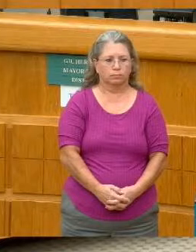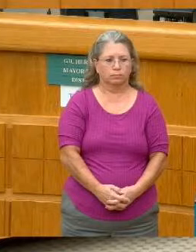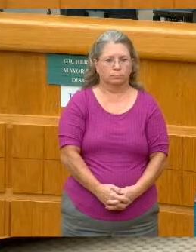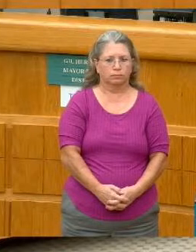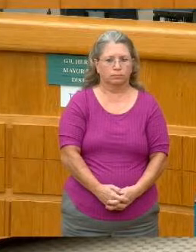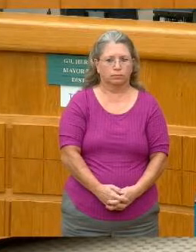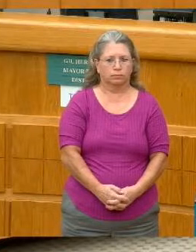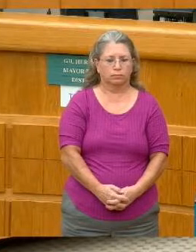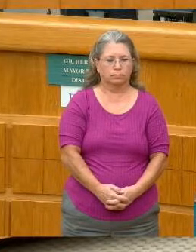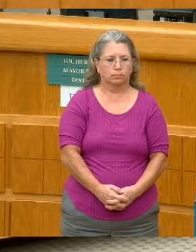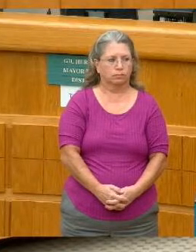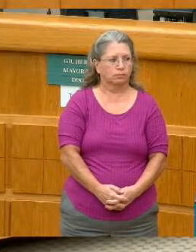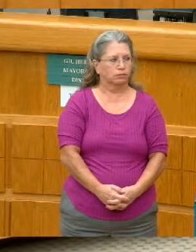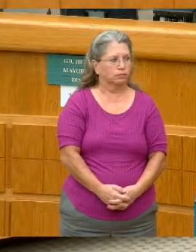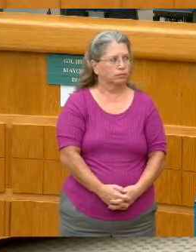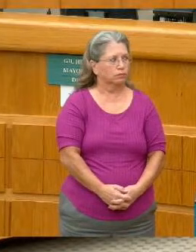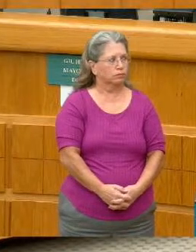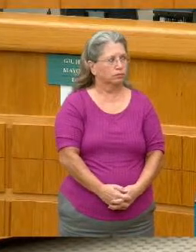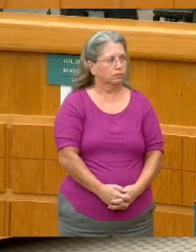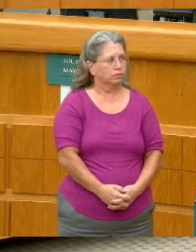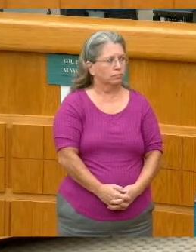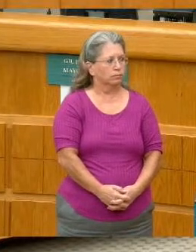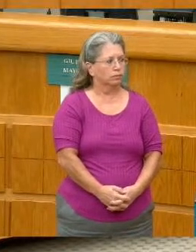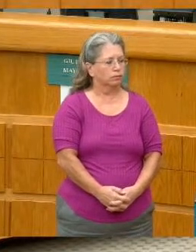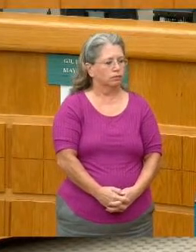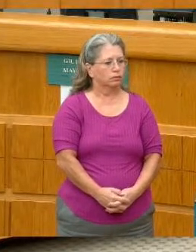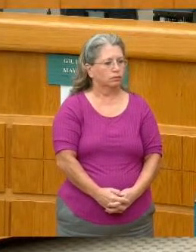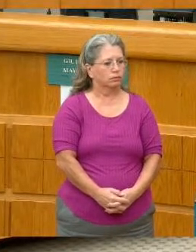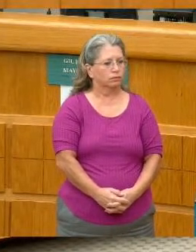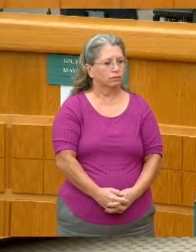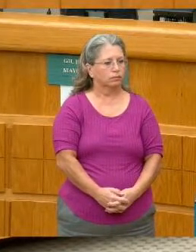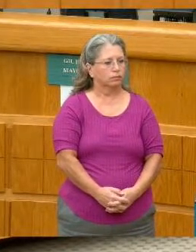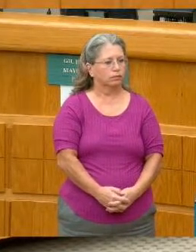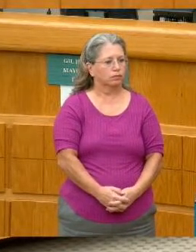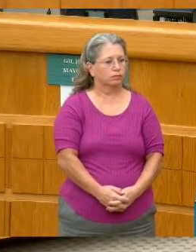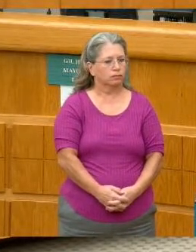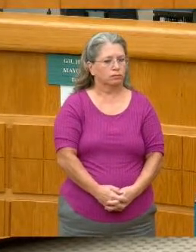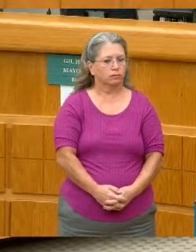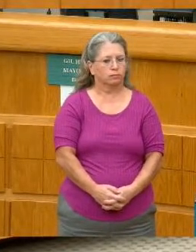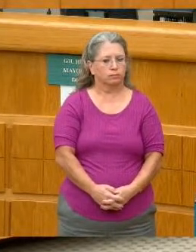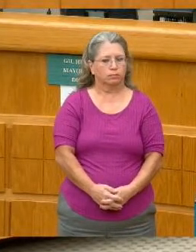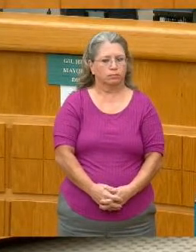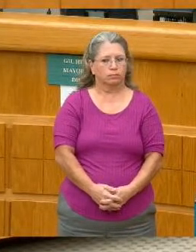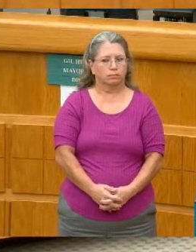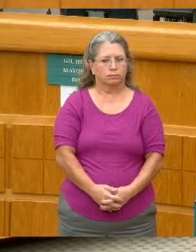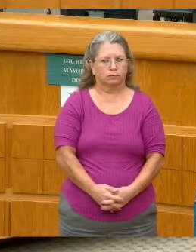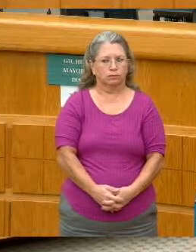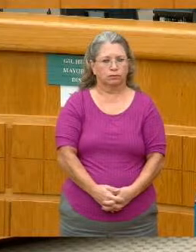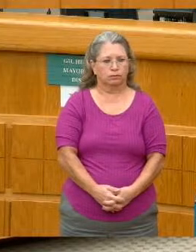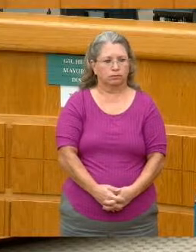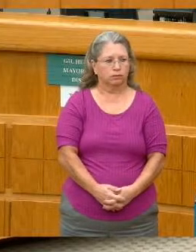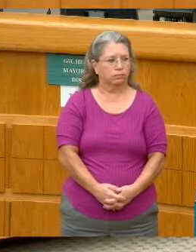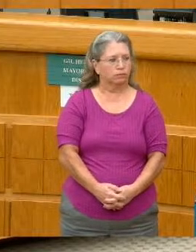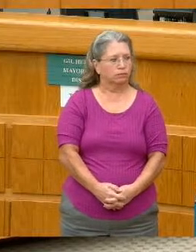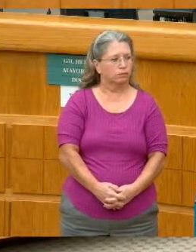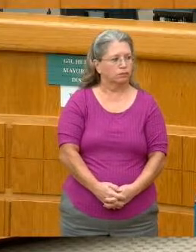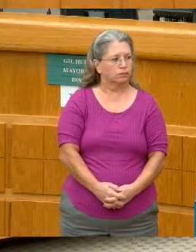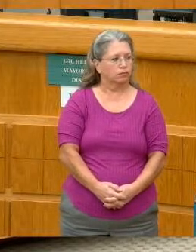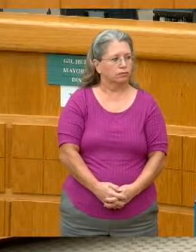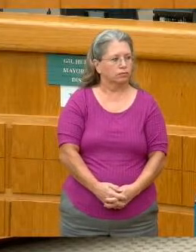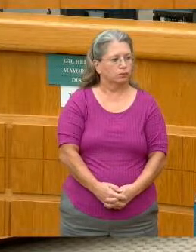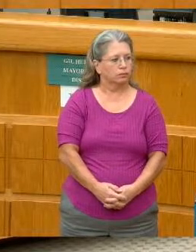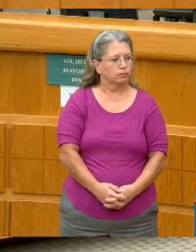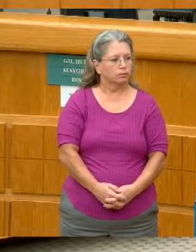solo se hizo evidente una vez que se resolvieron los errores de envío y los archivos se procesaron correctamente. Para facilitar el rastreo de contactos,